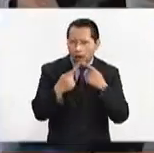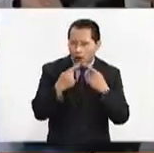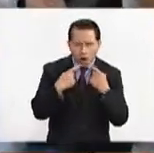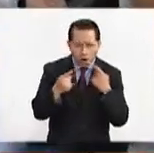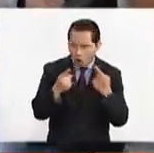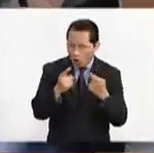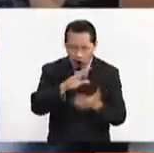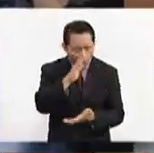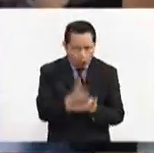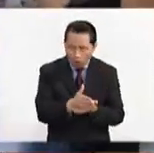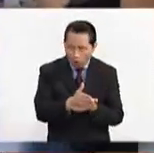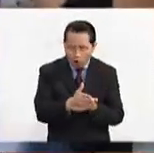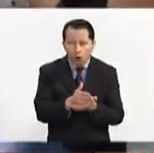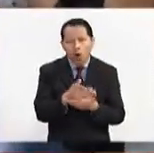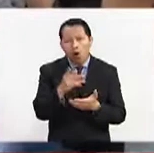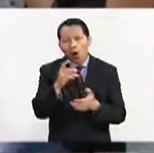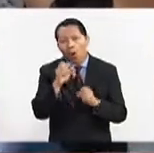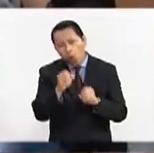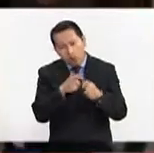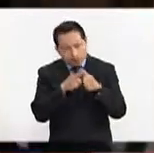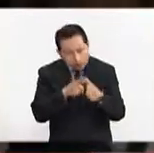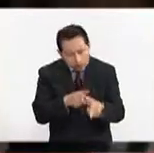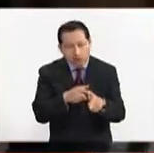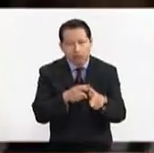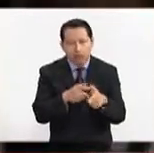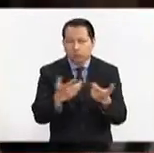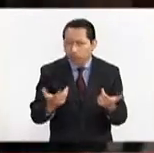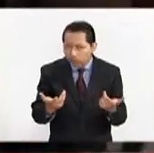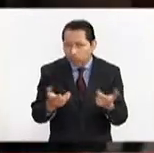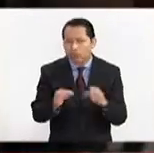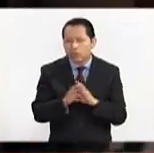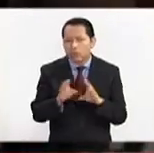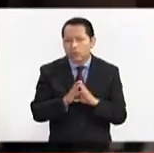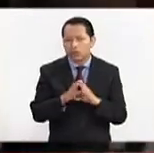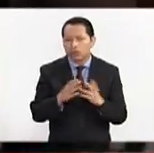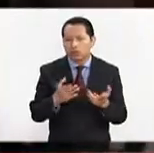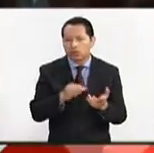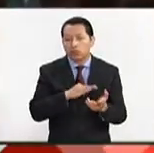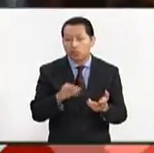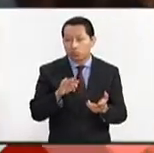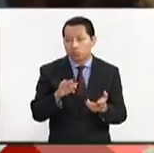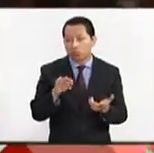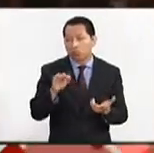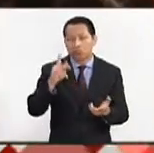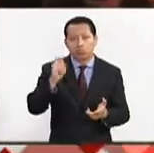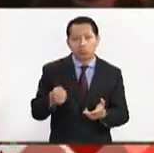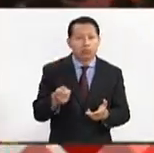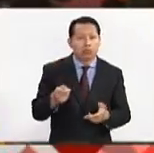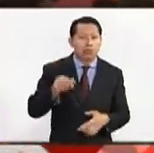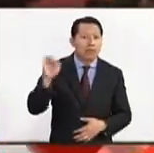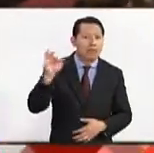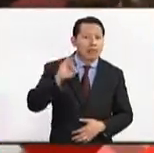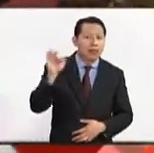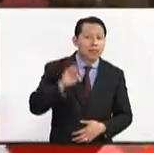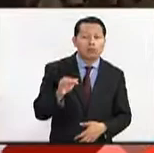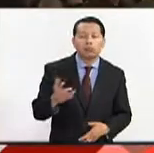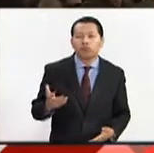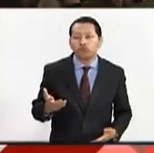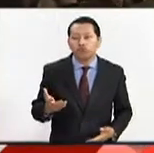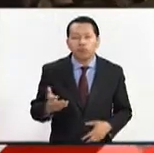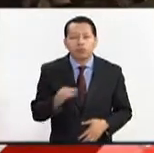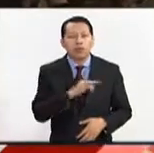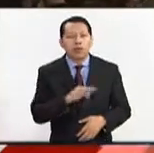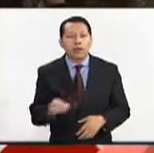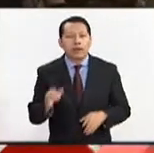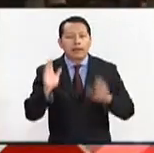diálogos, de estos consensos? Y pues nos vemos entonces ante la esperada o el